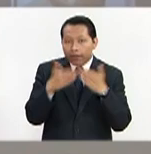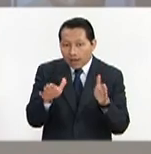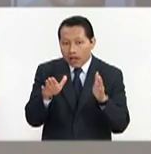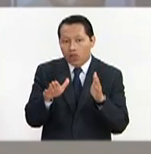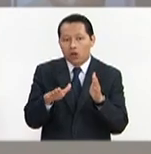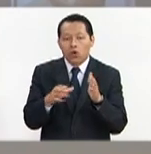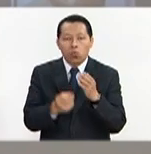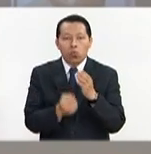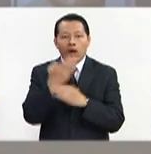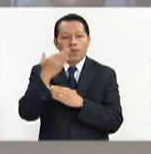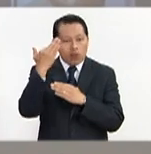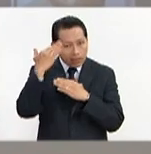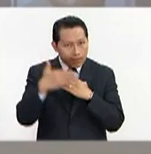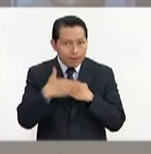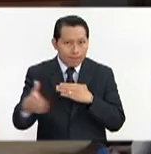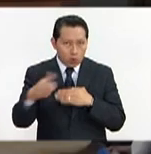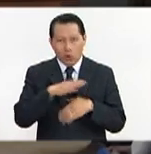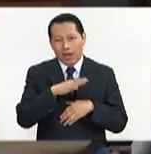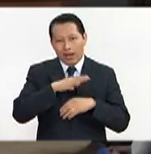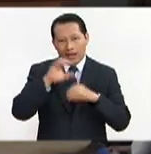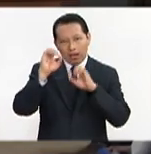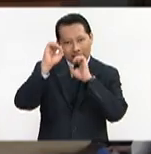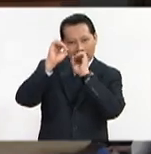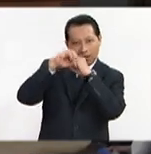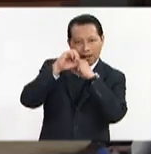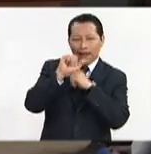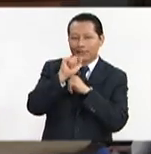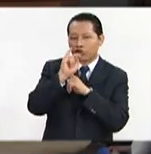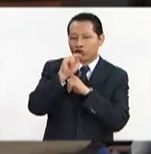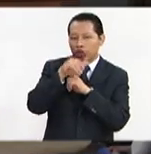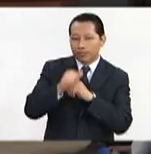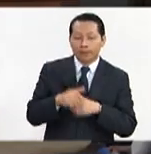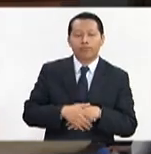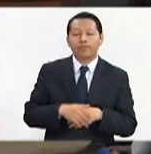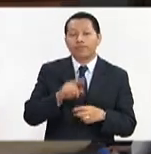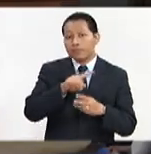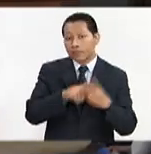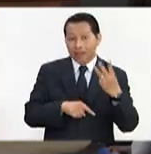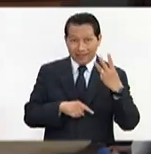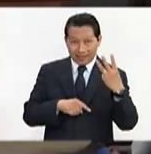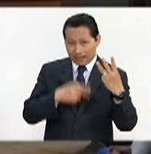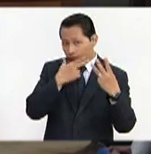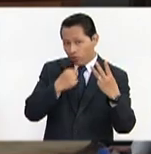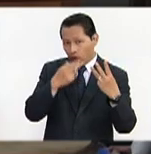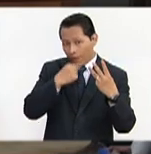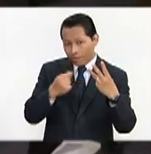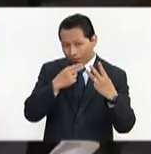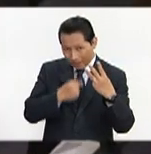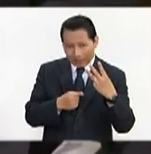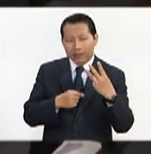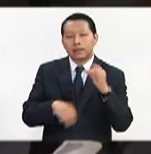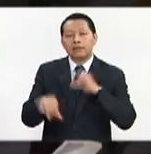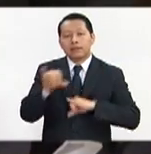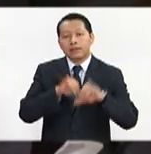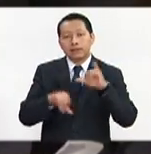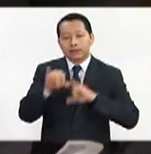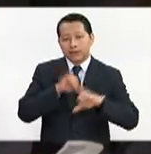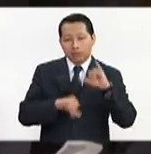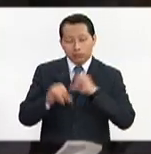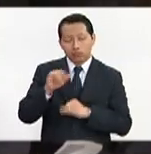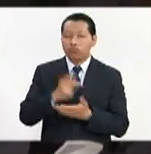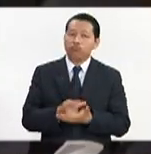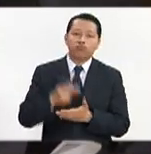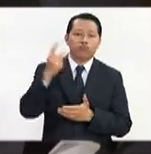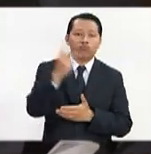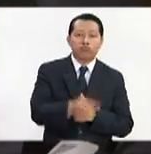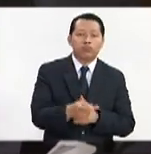nueva etapa en la astronomía. Rainer Weiss, Barry Barish y Kip Thorne son los tres científicos galardonados